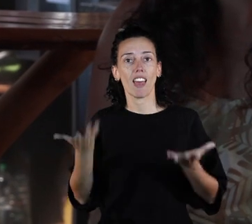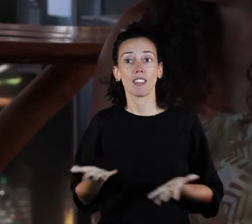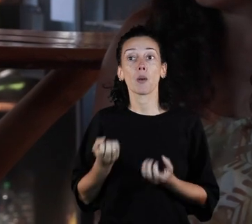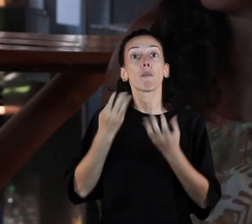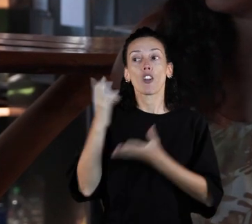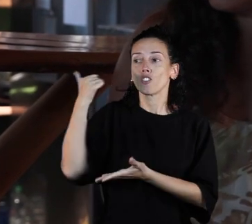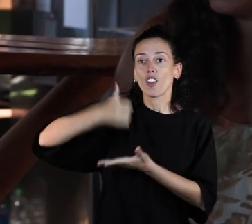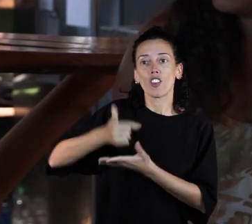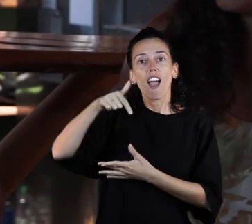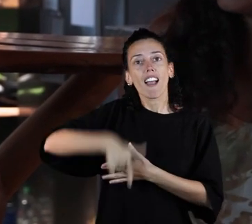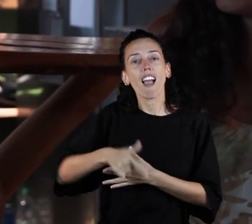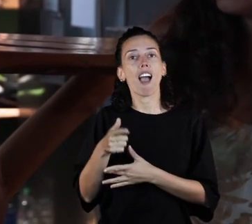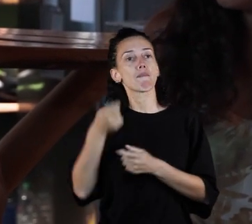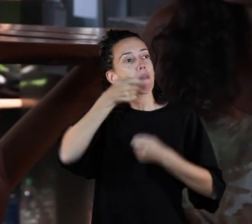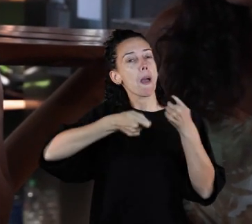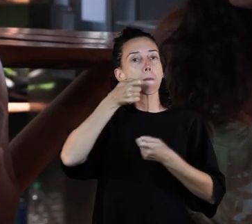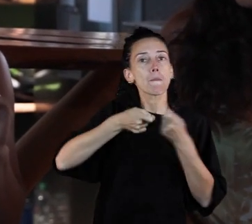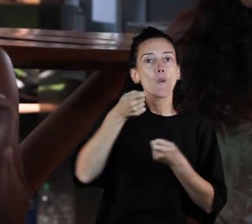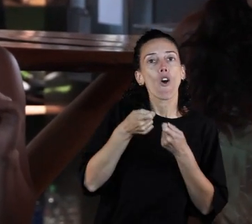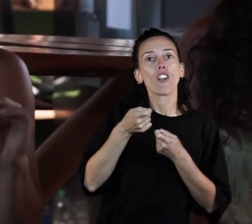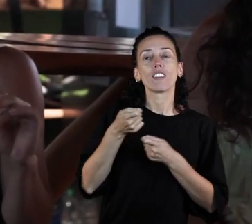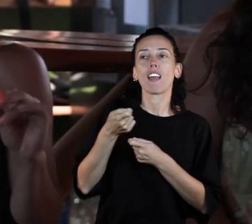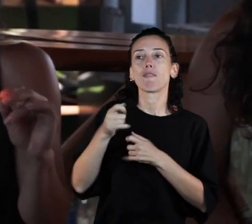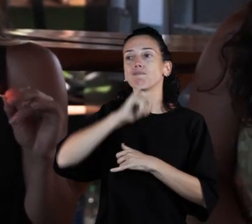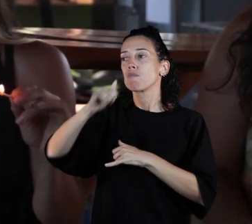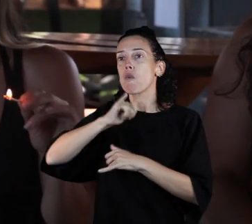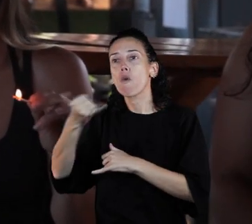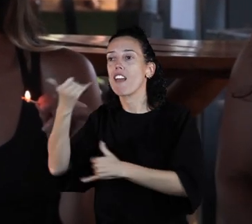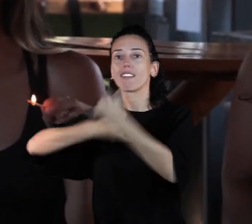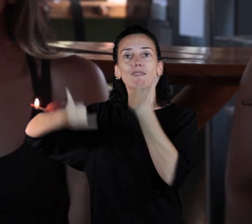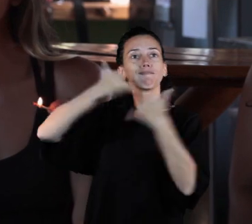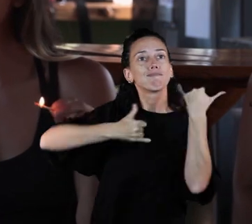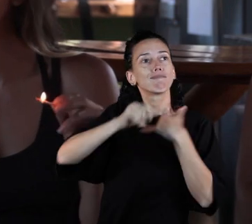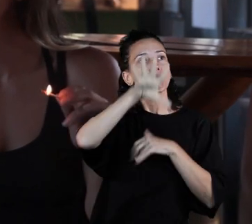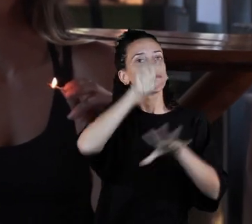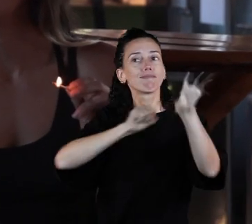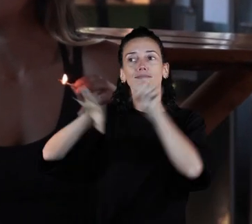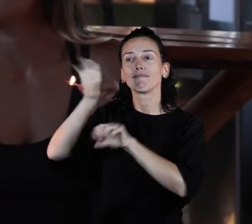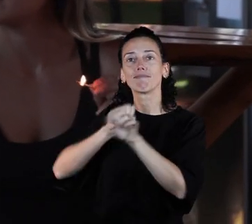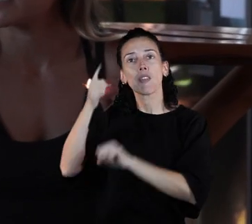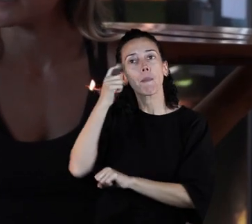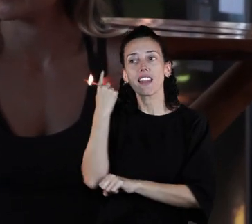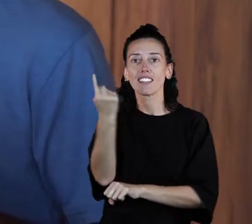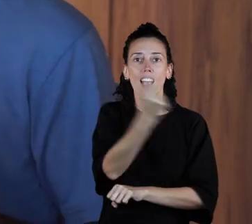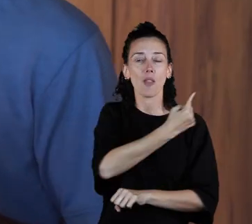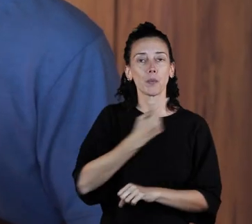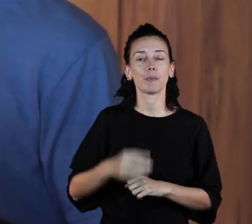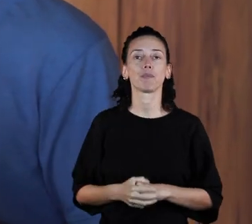eso me trae acá a querer aportar mi partecita y a querer nutrirme también de todo lo que traen y las experiencias de cada